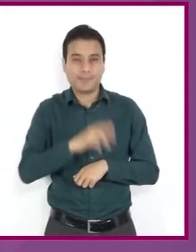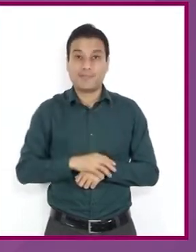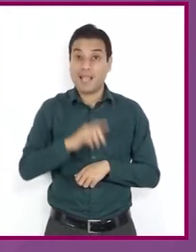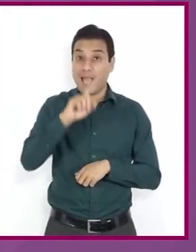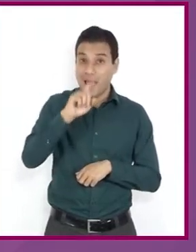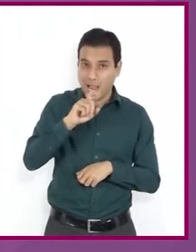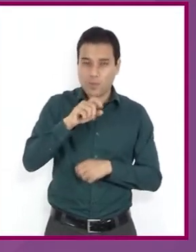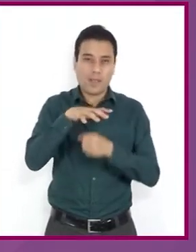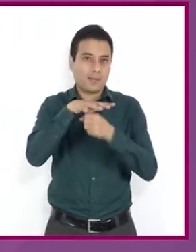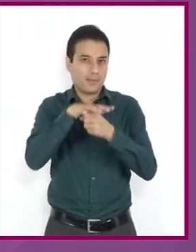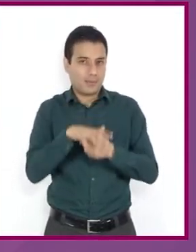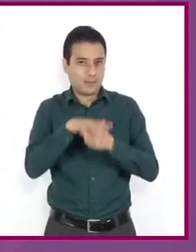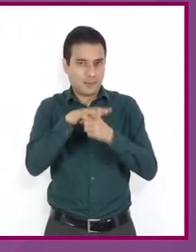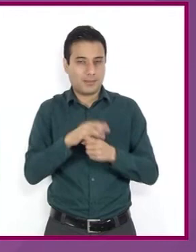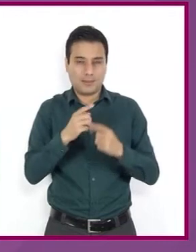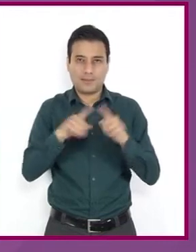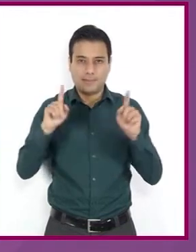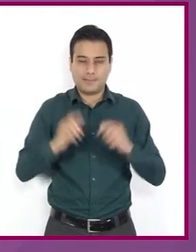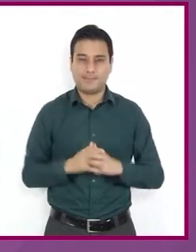más densa.